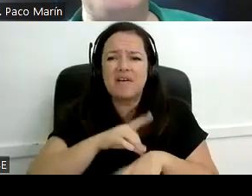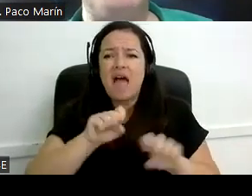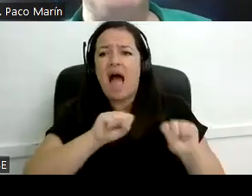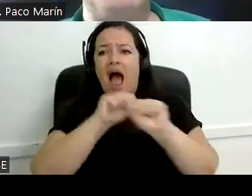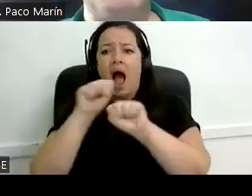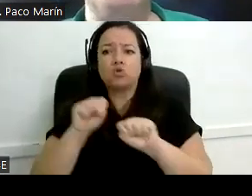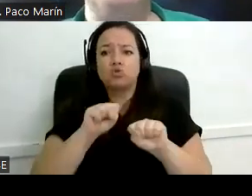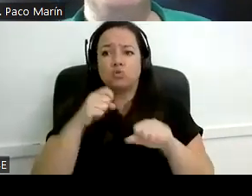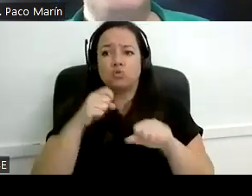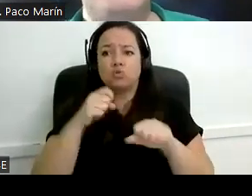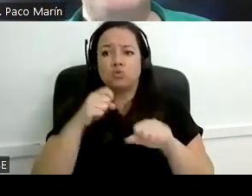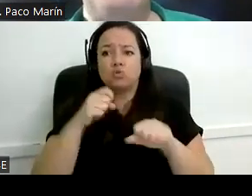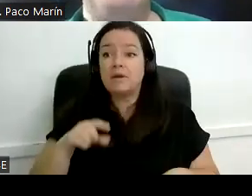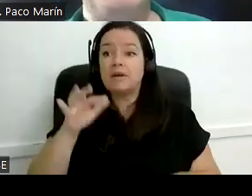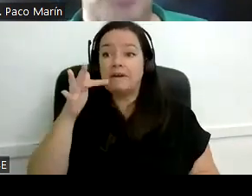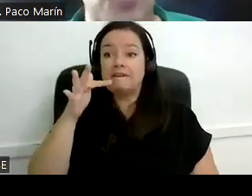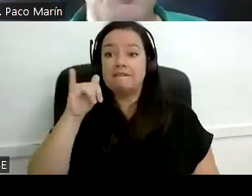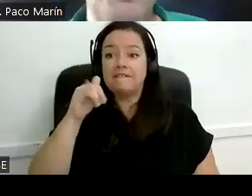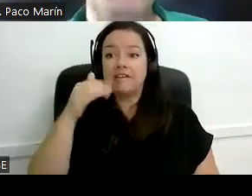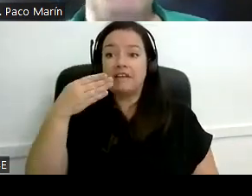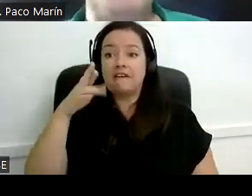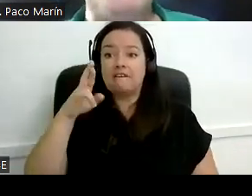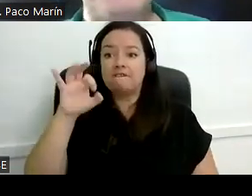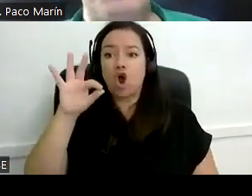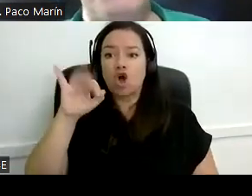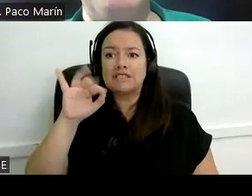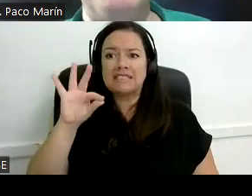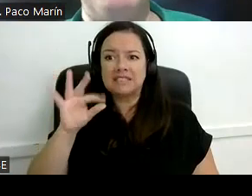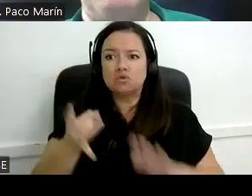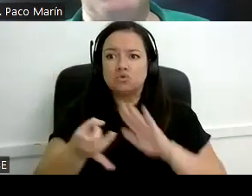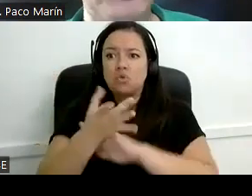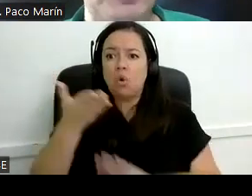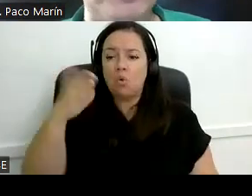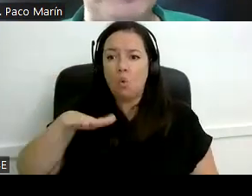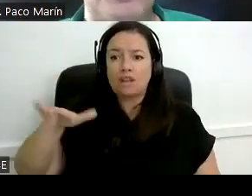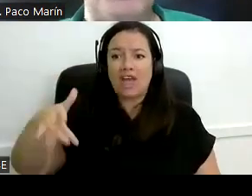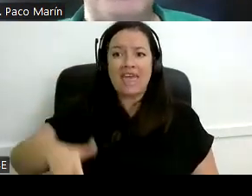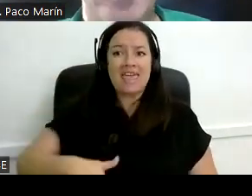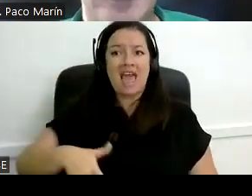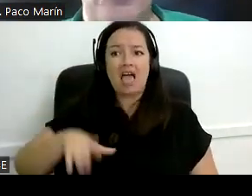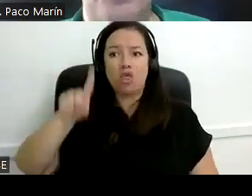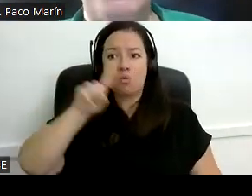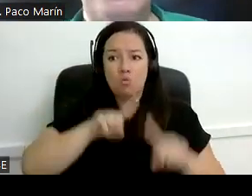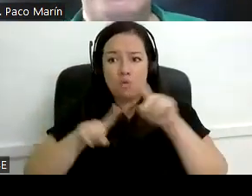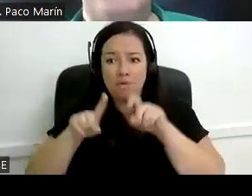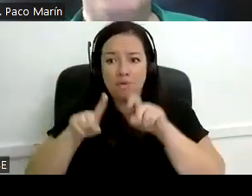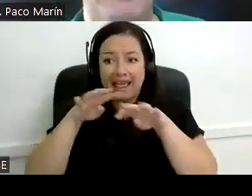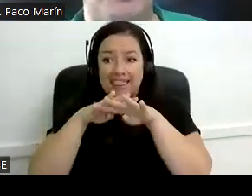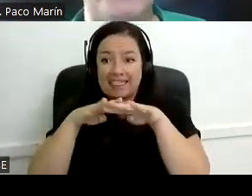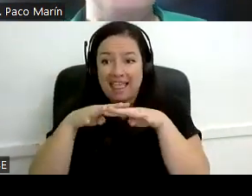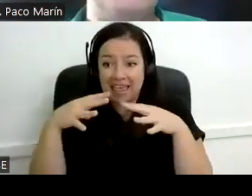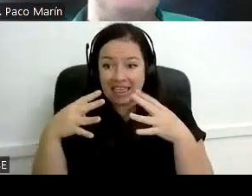hubo es una reacción de fibrosis. Produjo mucha mortalidad porque a nivel, muchos de los tejidos